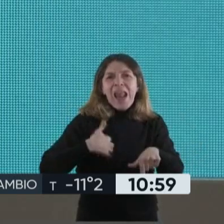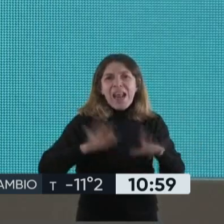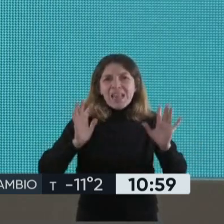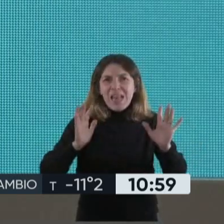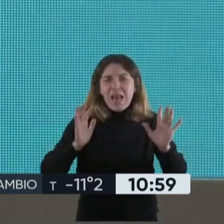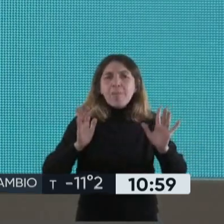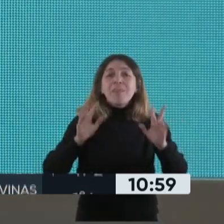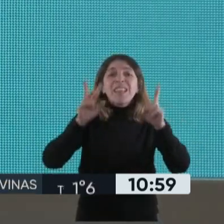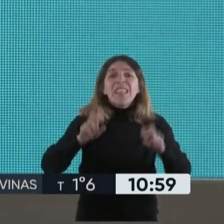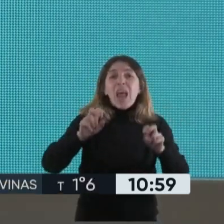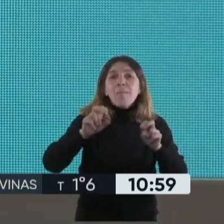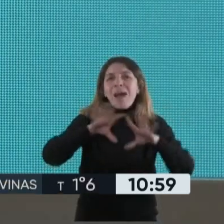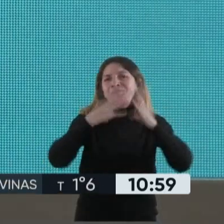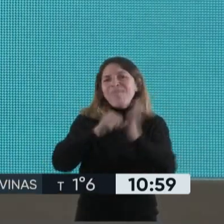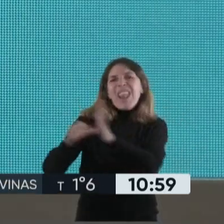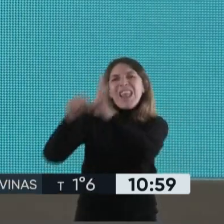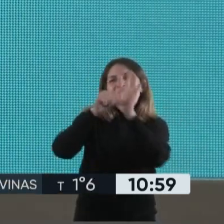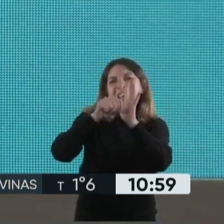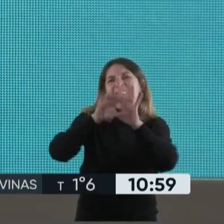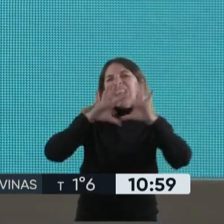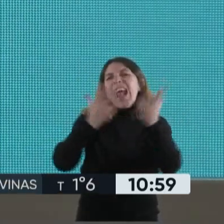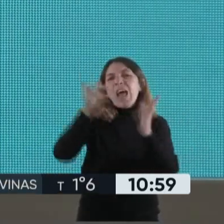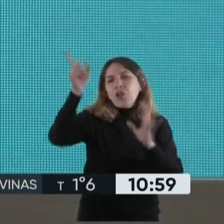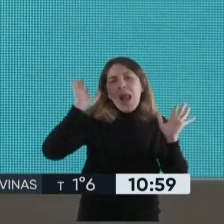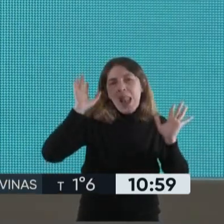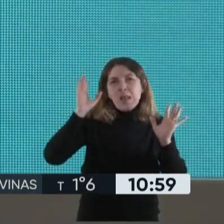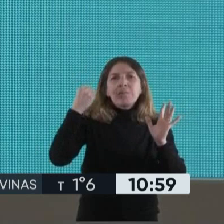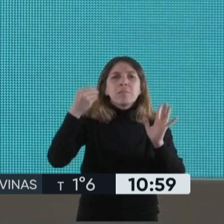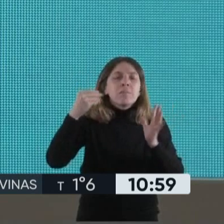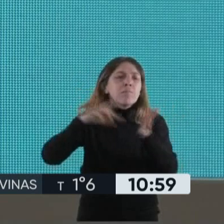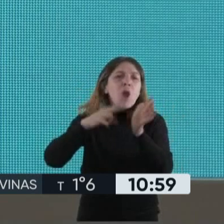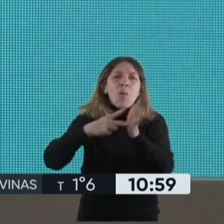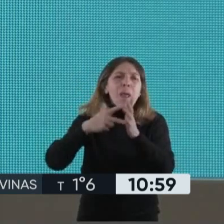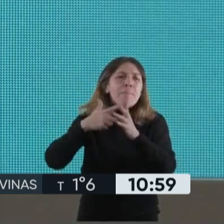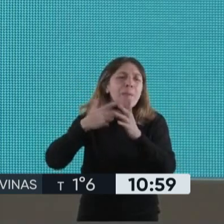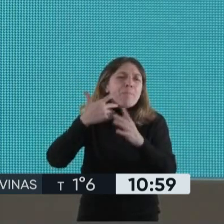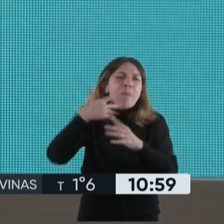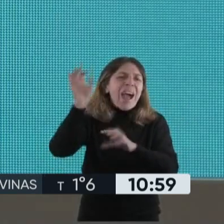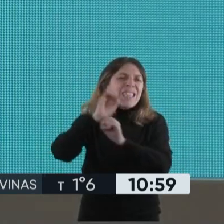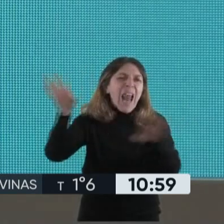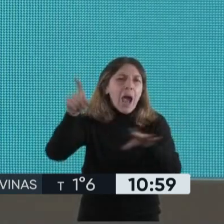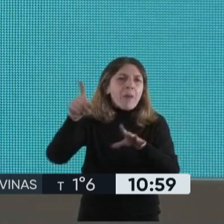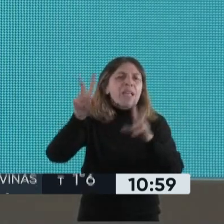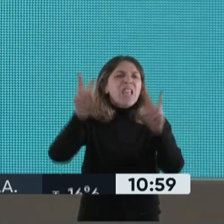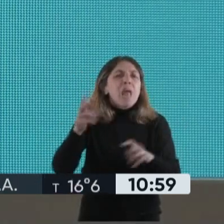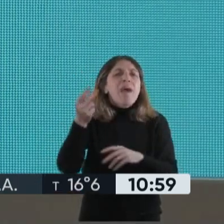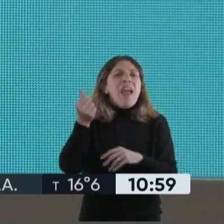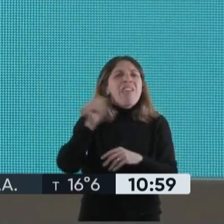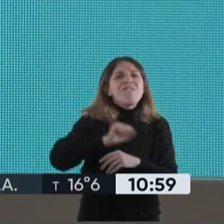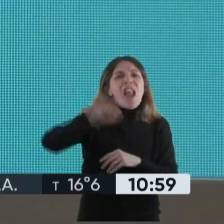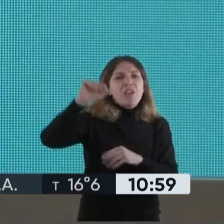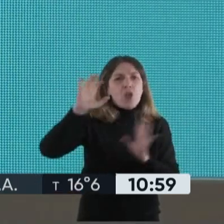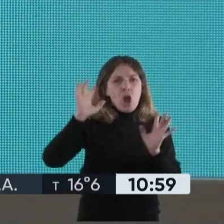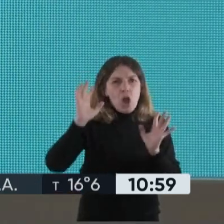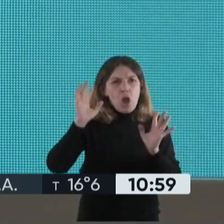Desde el punto de vista internacional, lo que hoy se vive en el mundo es que el principal problema es la inflación.